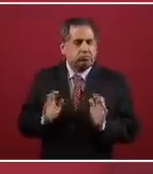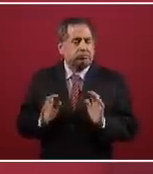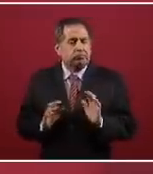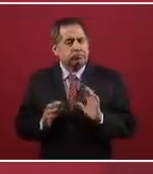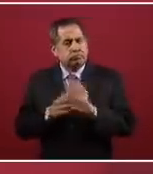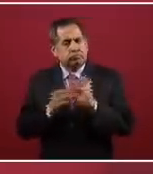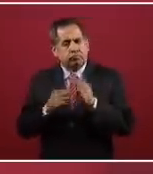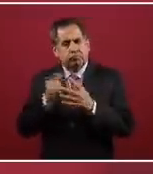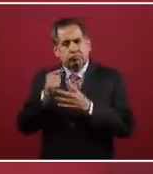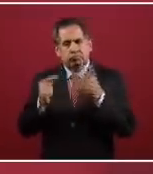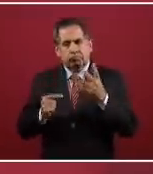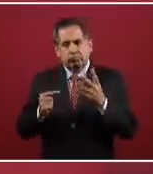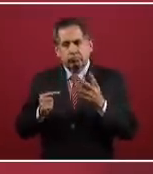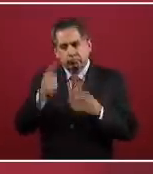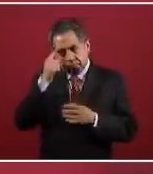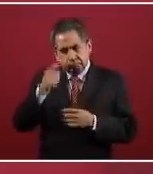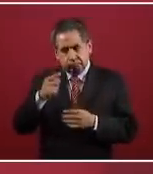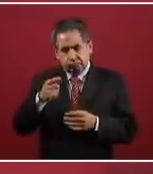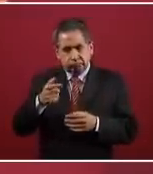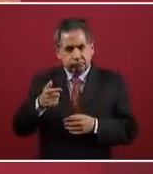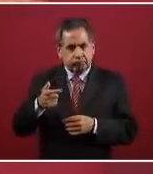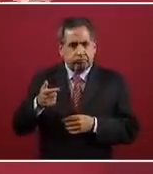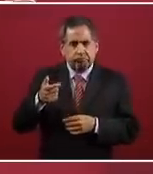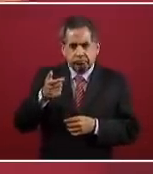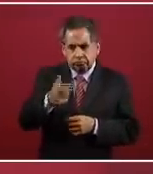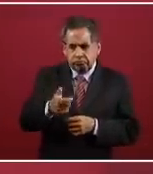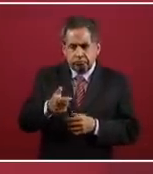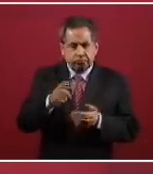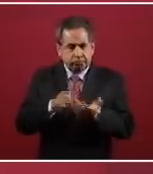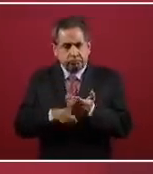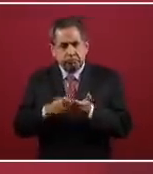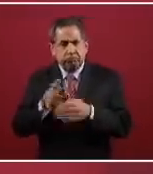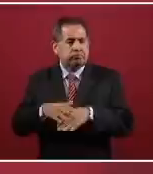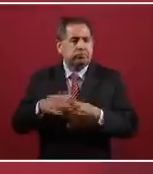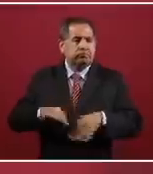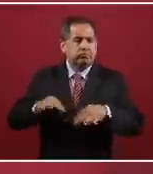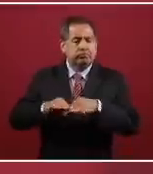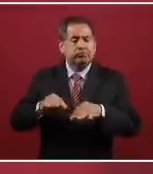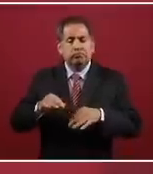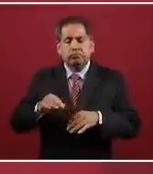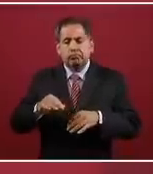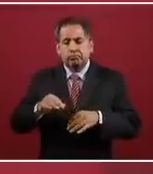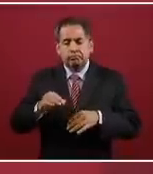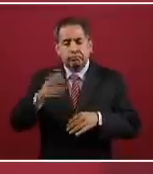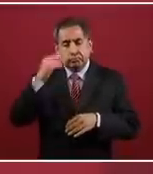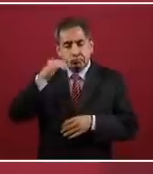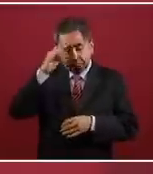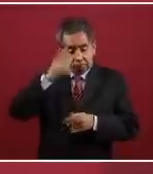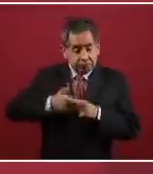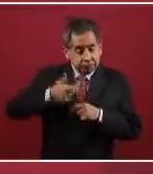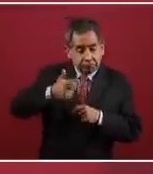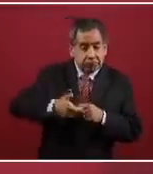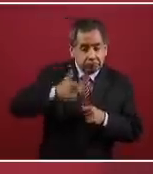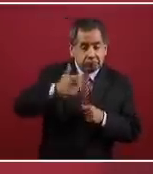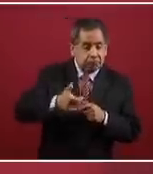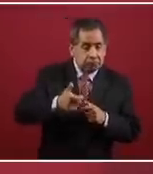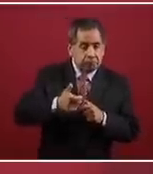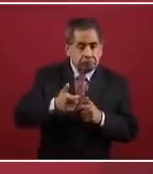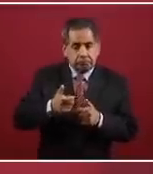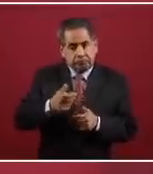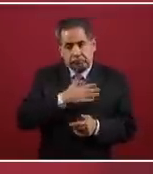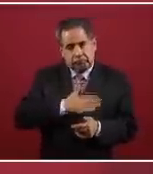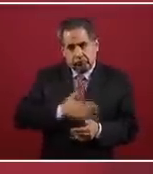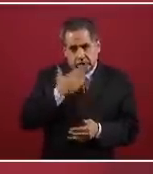etcétera. Los pagos fortuitos y de fuerza mayor que se consideraban